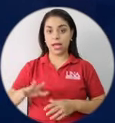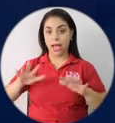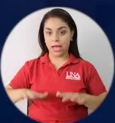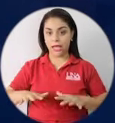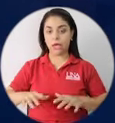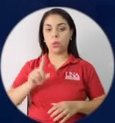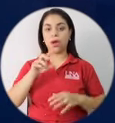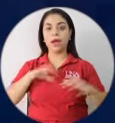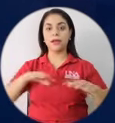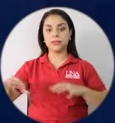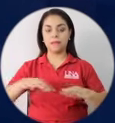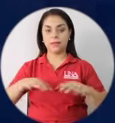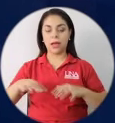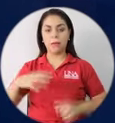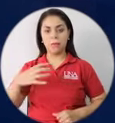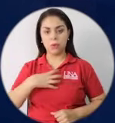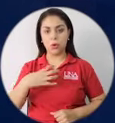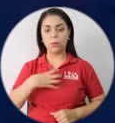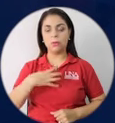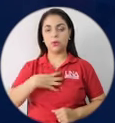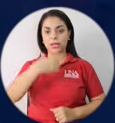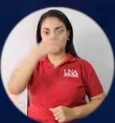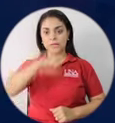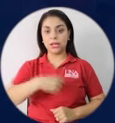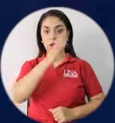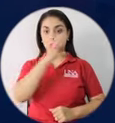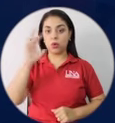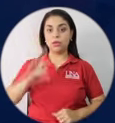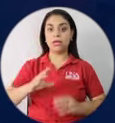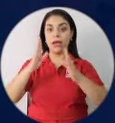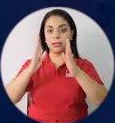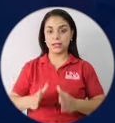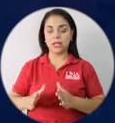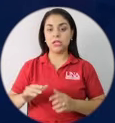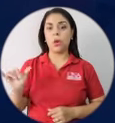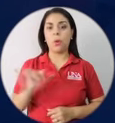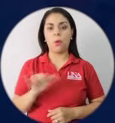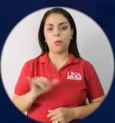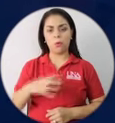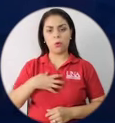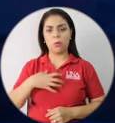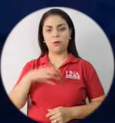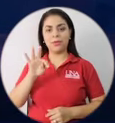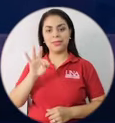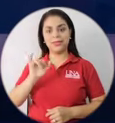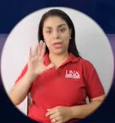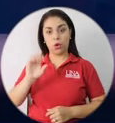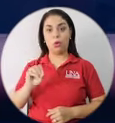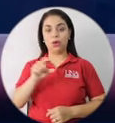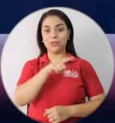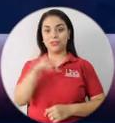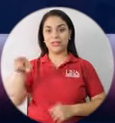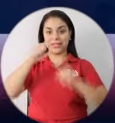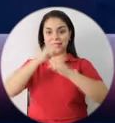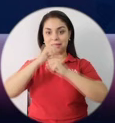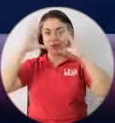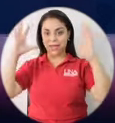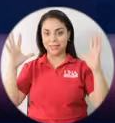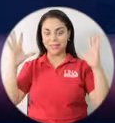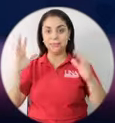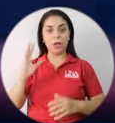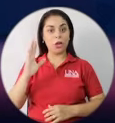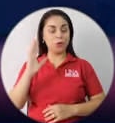Rica, una actividad que es tan propia del ser costarricense como lo más tico que usted se puede imaginar, ¿verdad? No